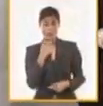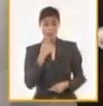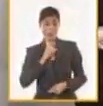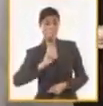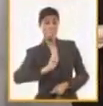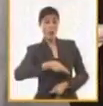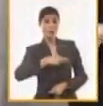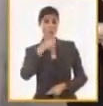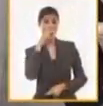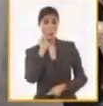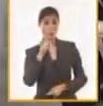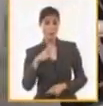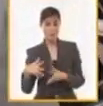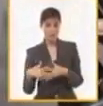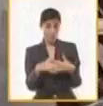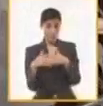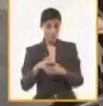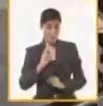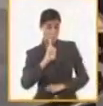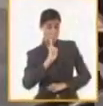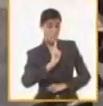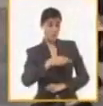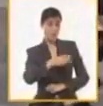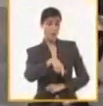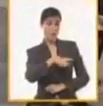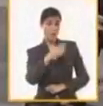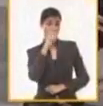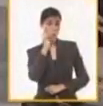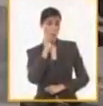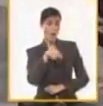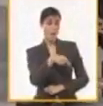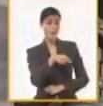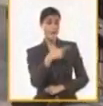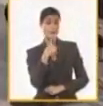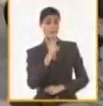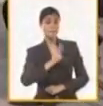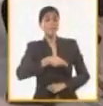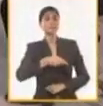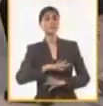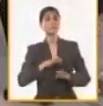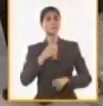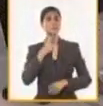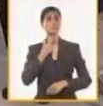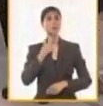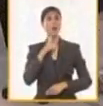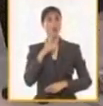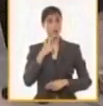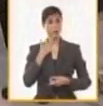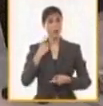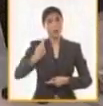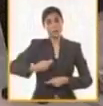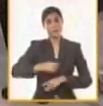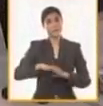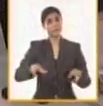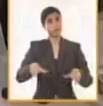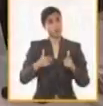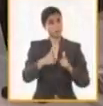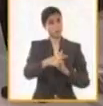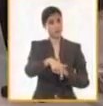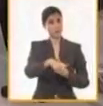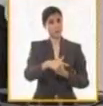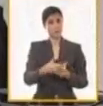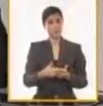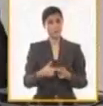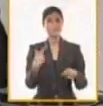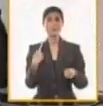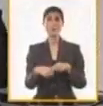pero tenemos que recordarlo para que algunos que todavía persisten en considerar que son crímenes de lesa humanidad